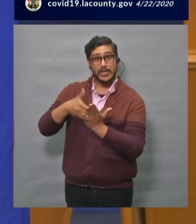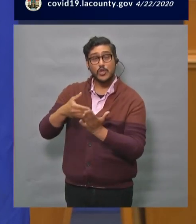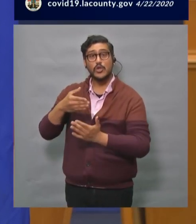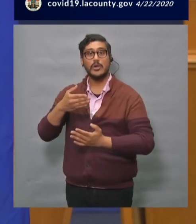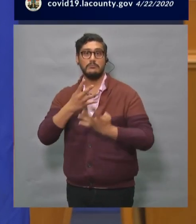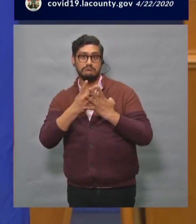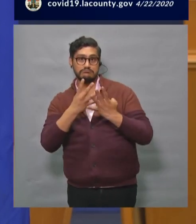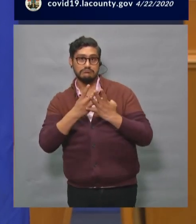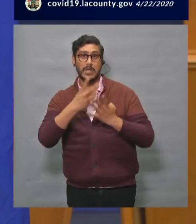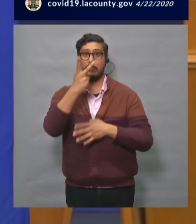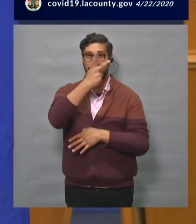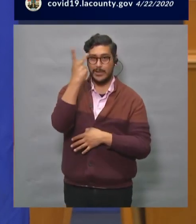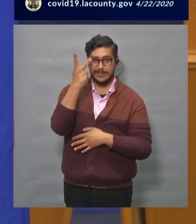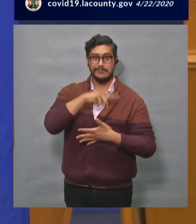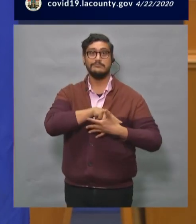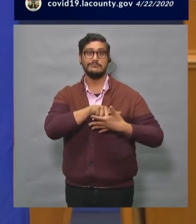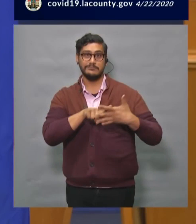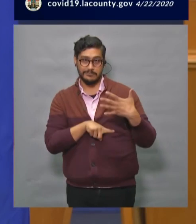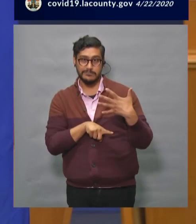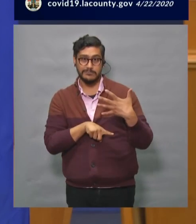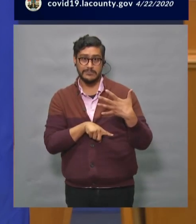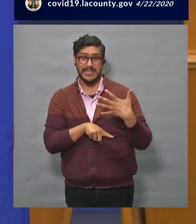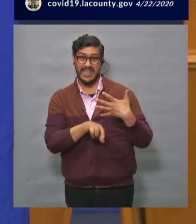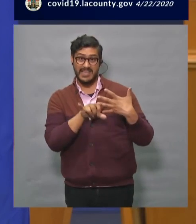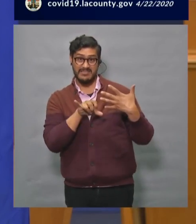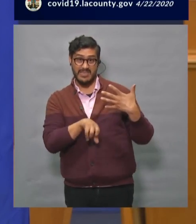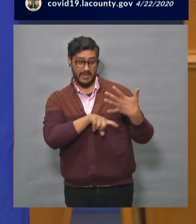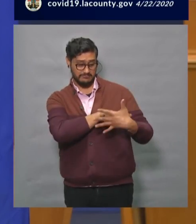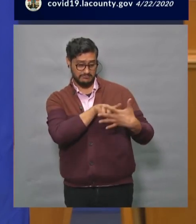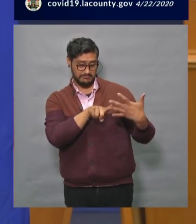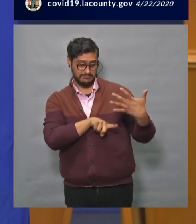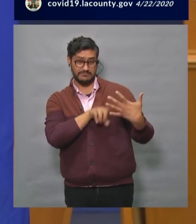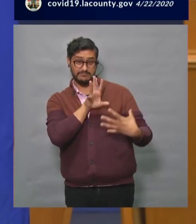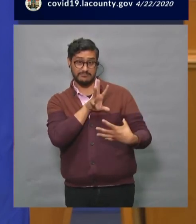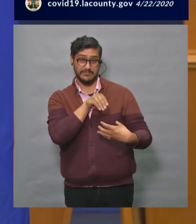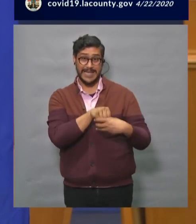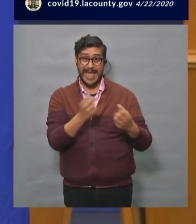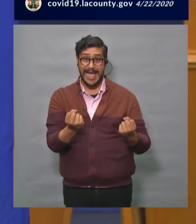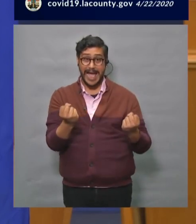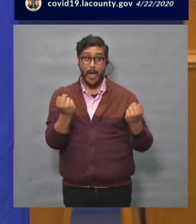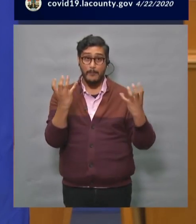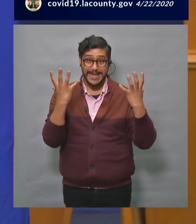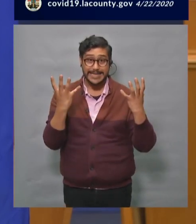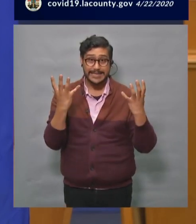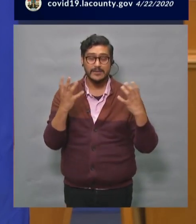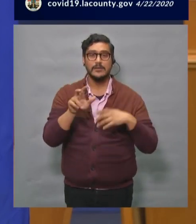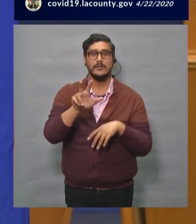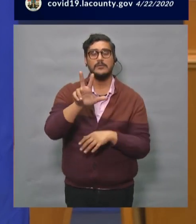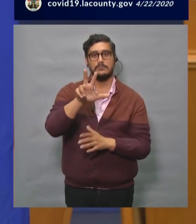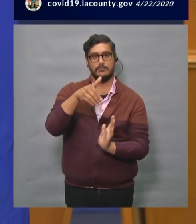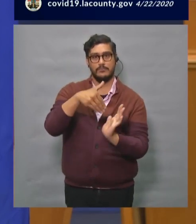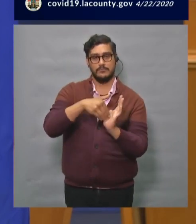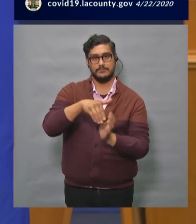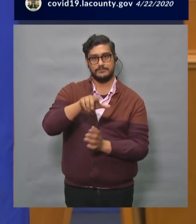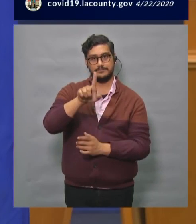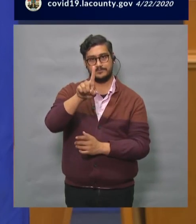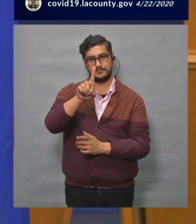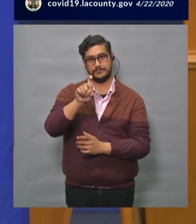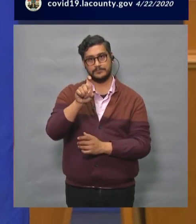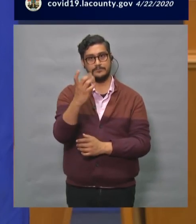correccionales. El total de casos confirmados en entornos institucionales es de